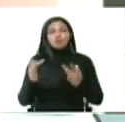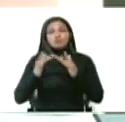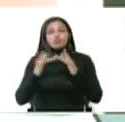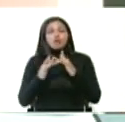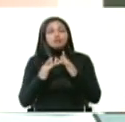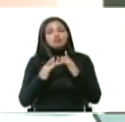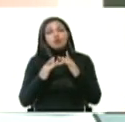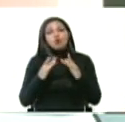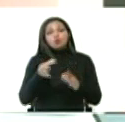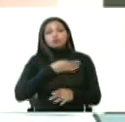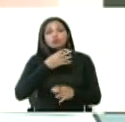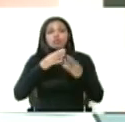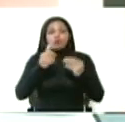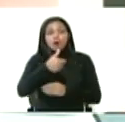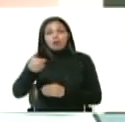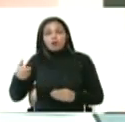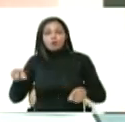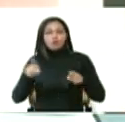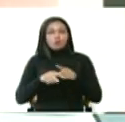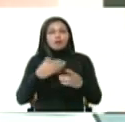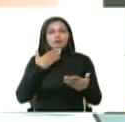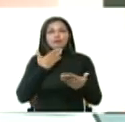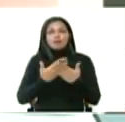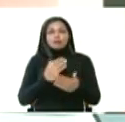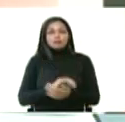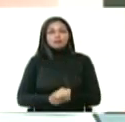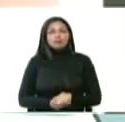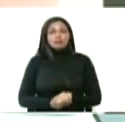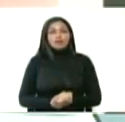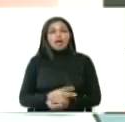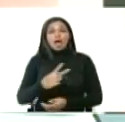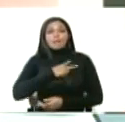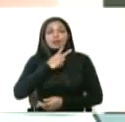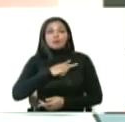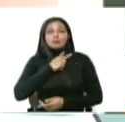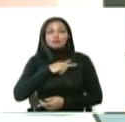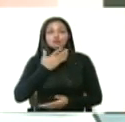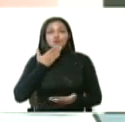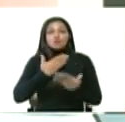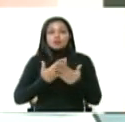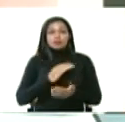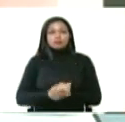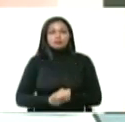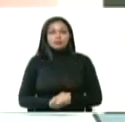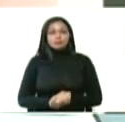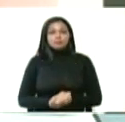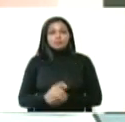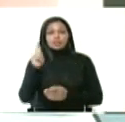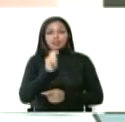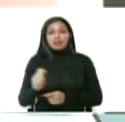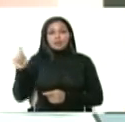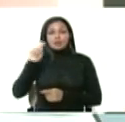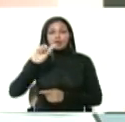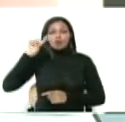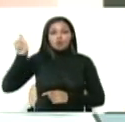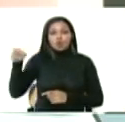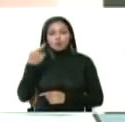sociales, a todos, a todas. Agradecer a Venevisión, Televen,